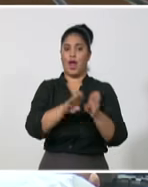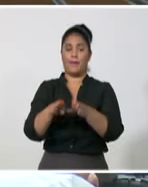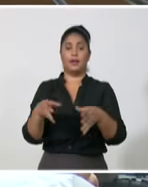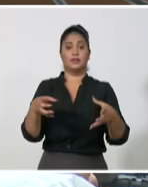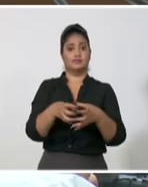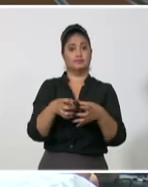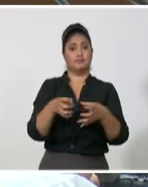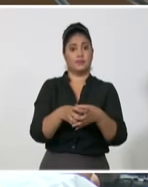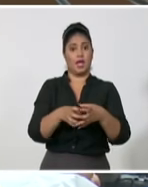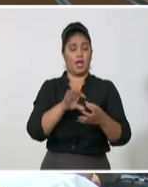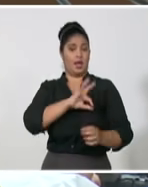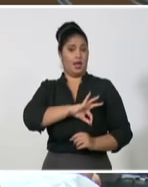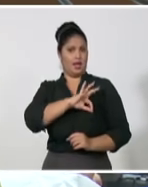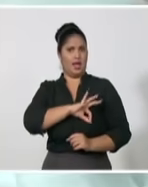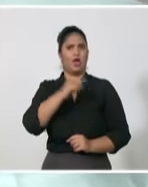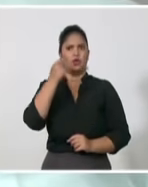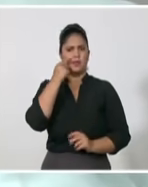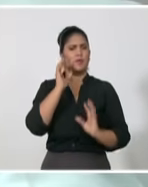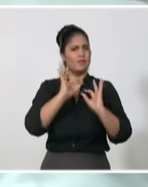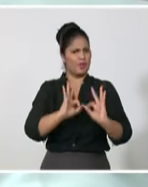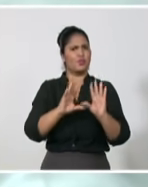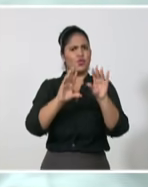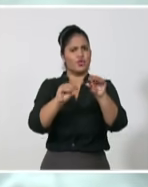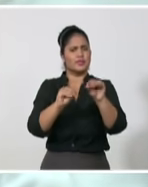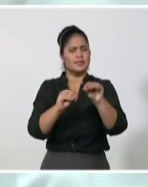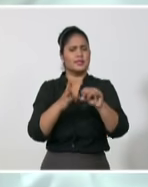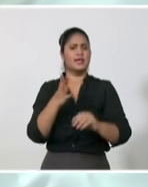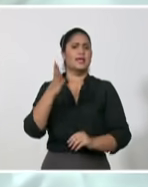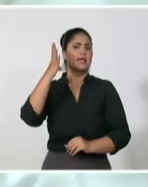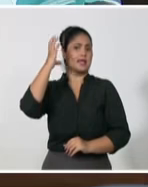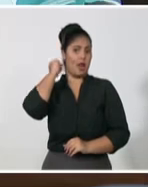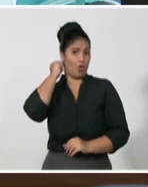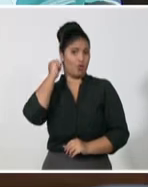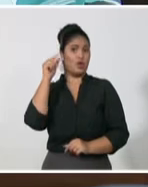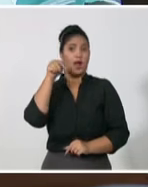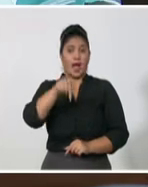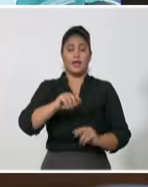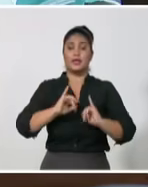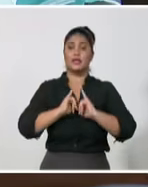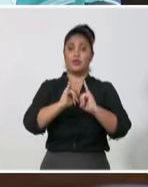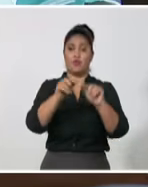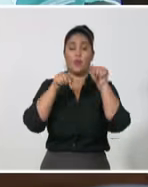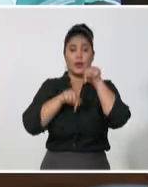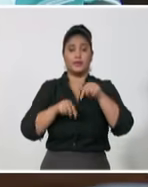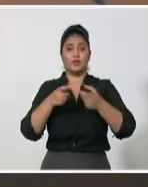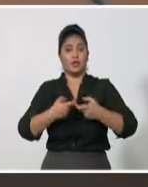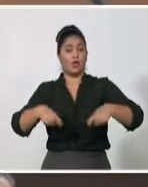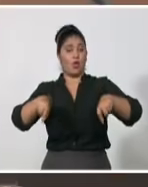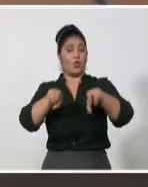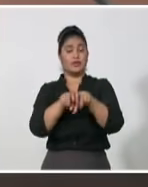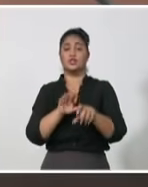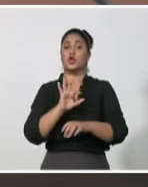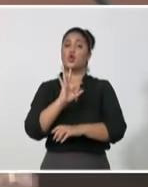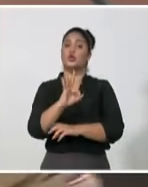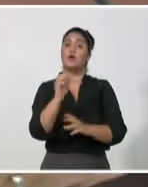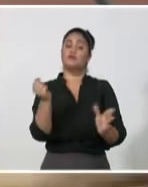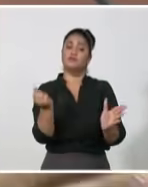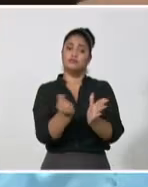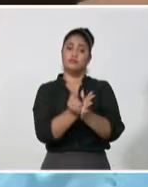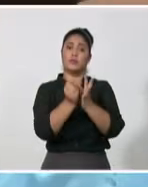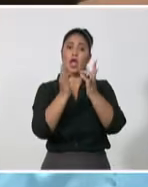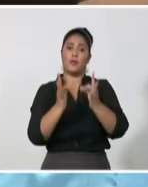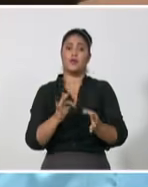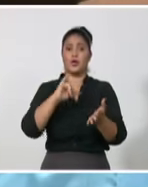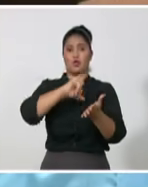las ideas planteadas por el general de ejército raúl castro en el informe central de este cónclave partidista y aprobaron el proyecto de resolución